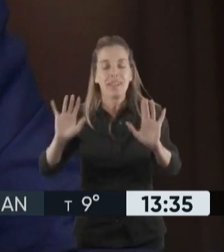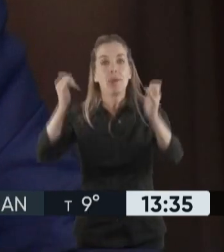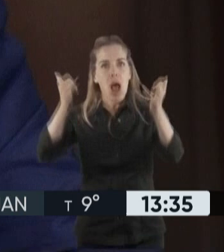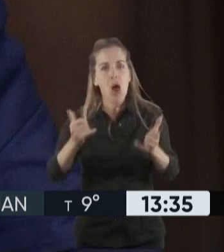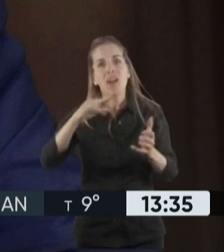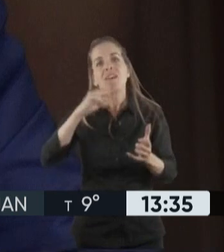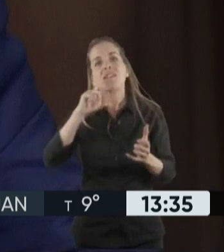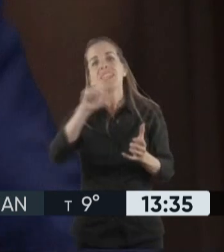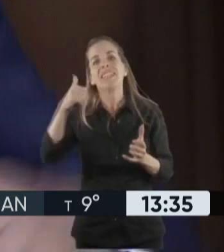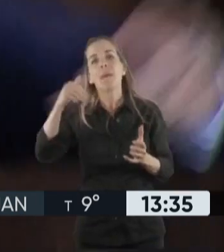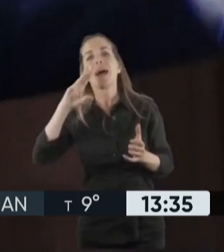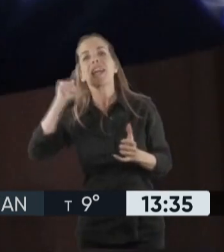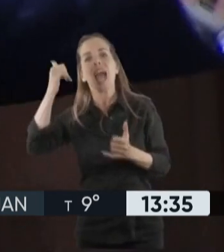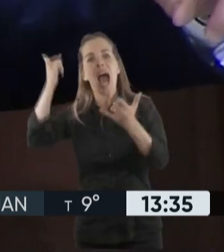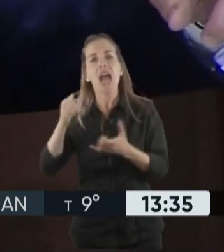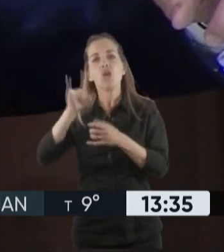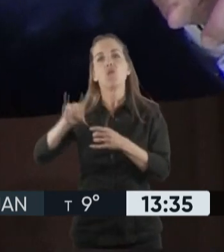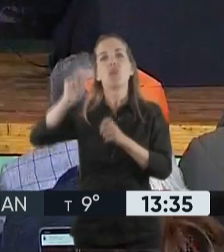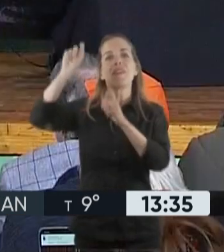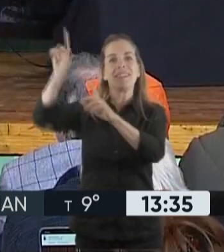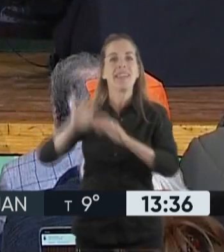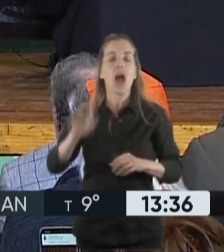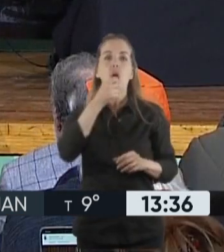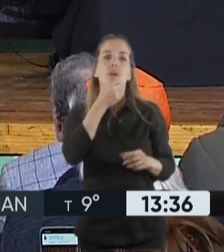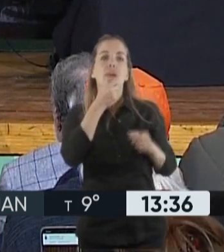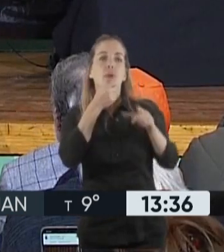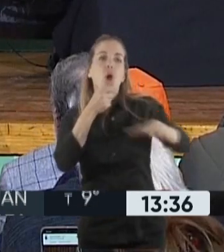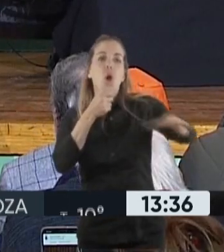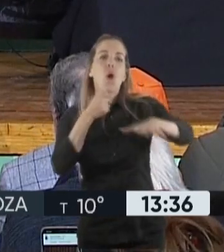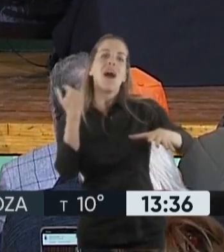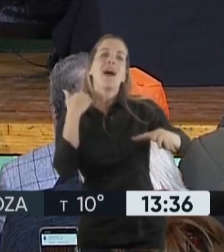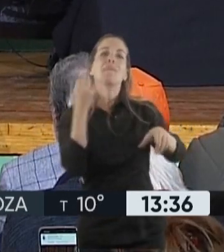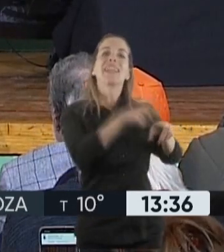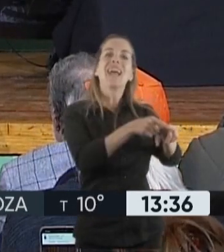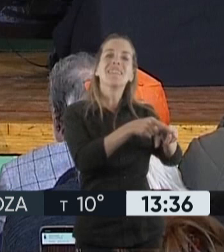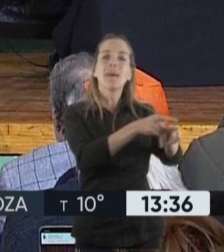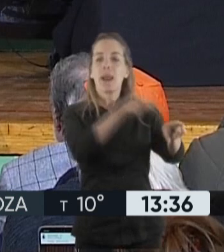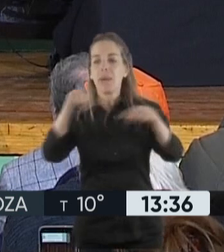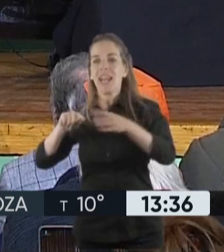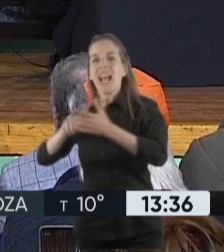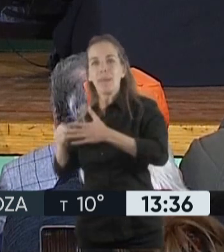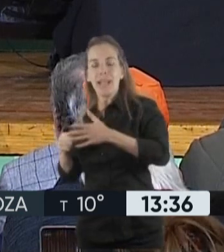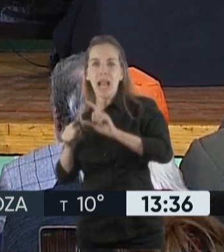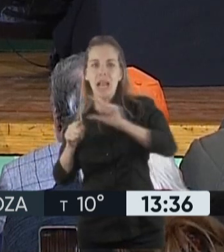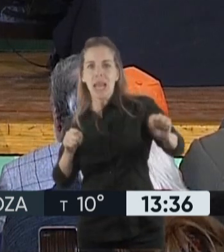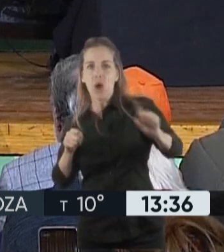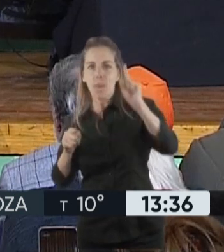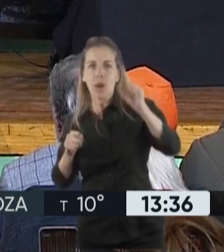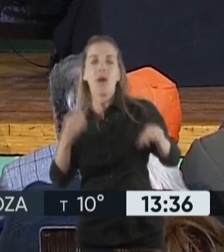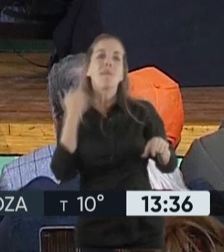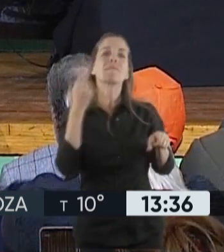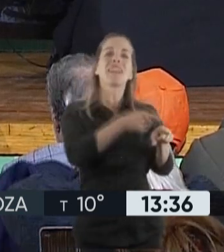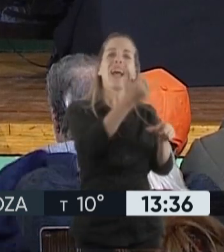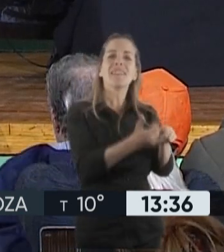María. Un chico que está en La Matanza, muchas veces le cuesta venir a Buenos Aires, pero en La Matanza tiene una universidad maravillosa. Y lo